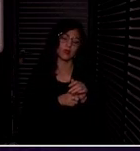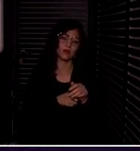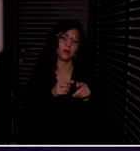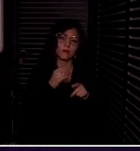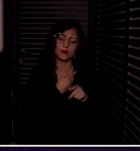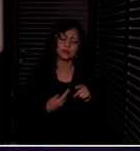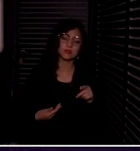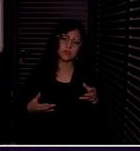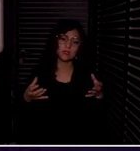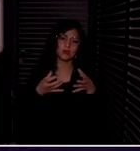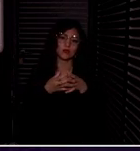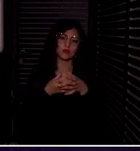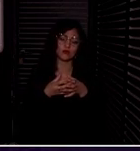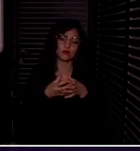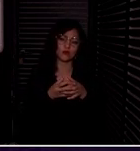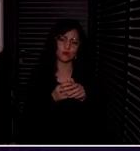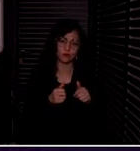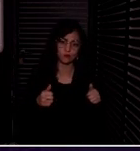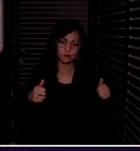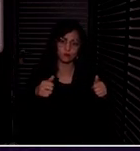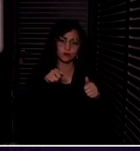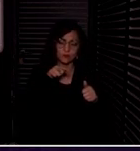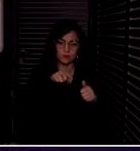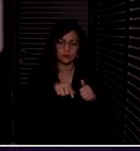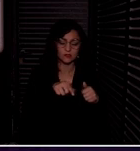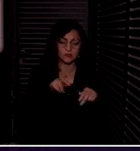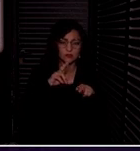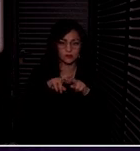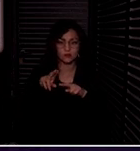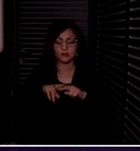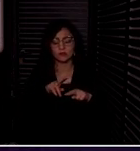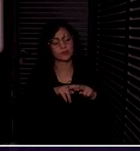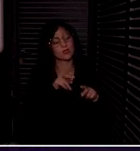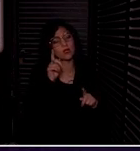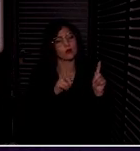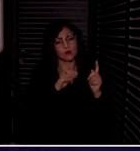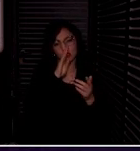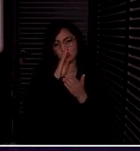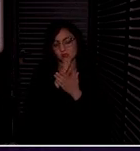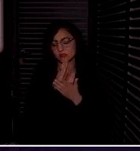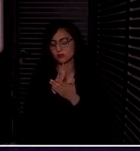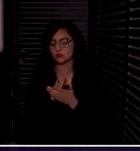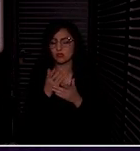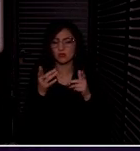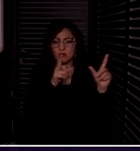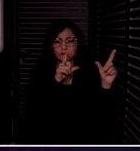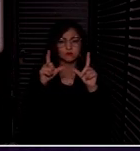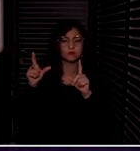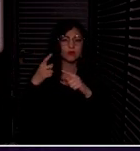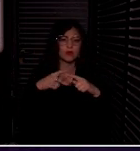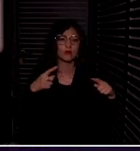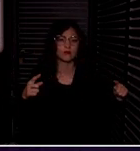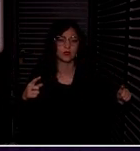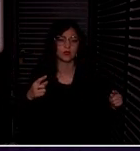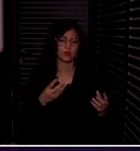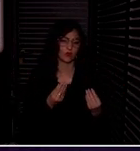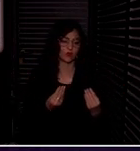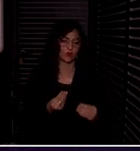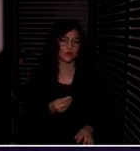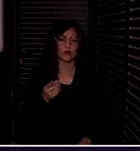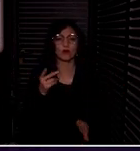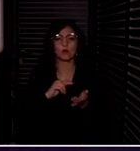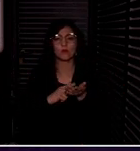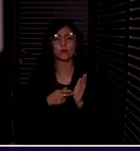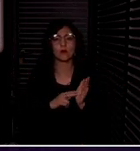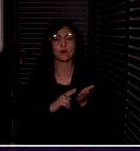hemos empezado a fiscalizar los operadores transnacionales, estas grandes multiplataformas, por varias razones obvias, ¿no? Problemas